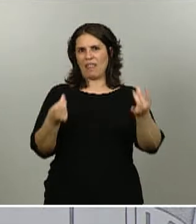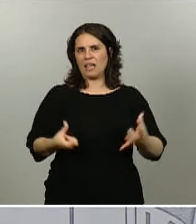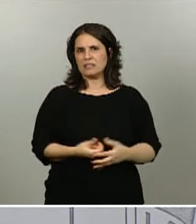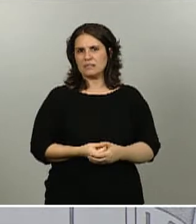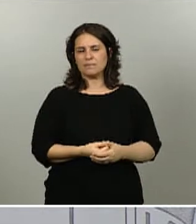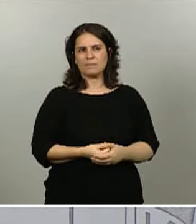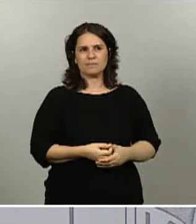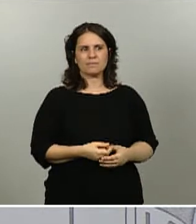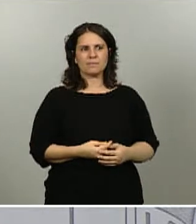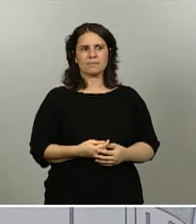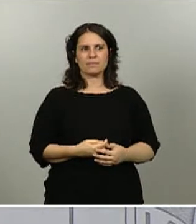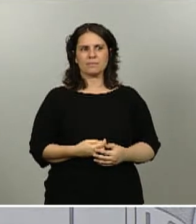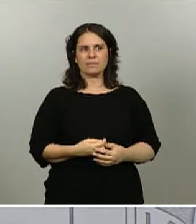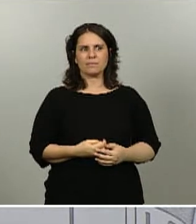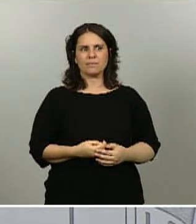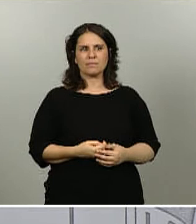Bien,